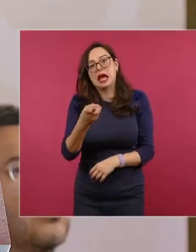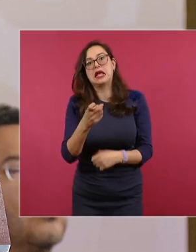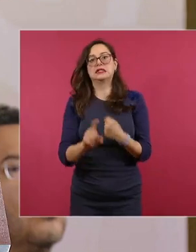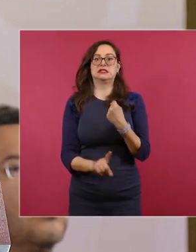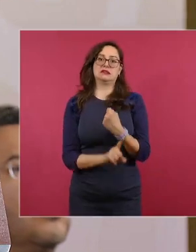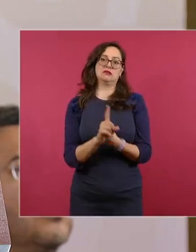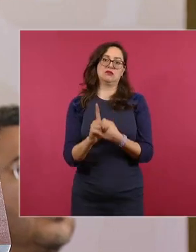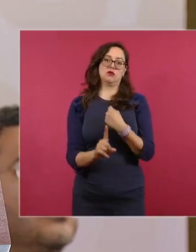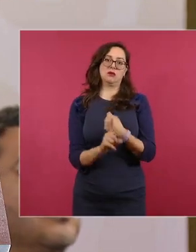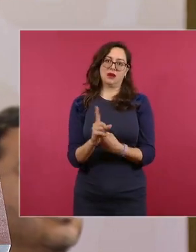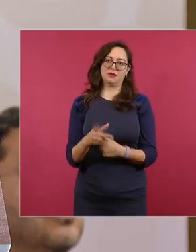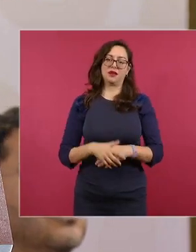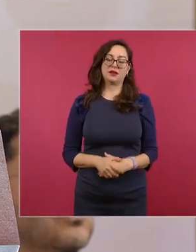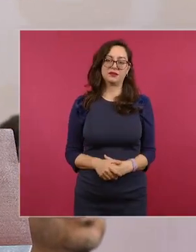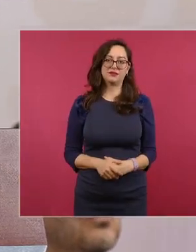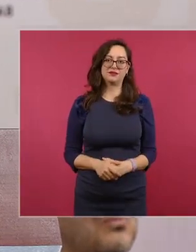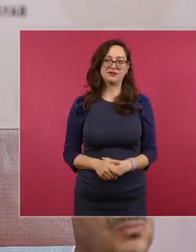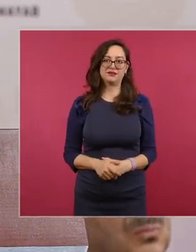de